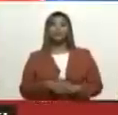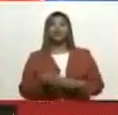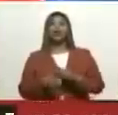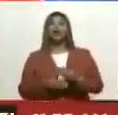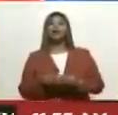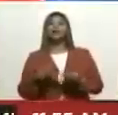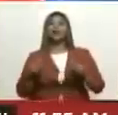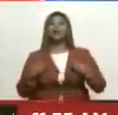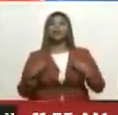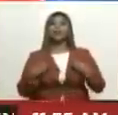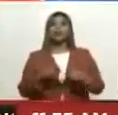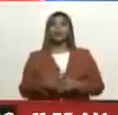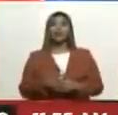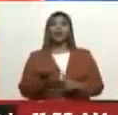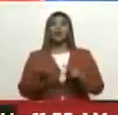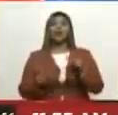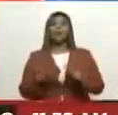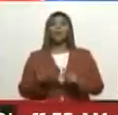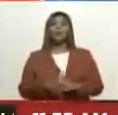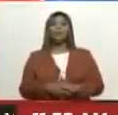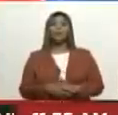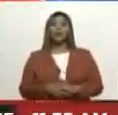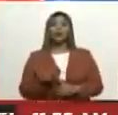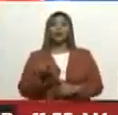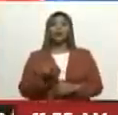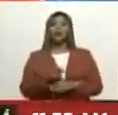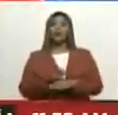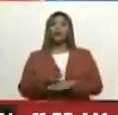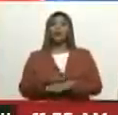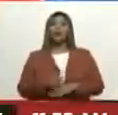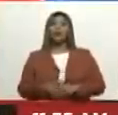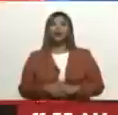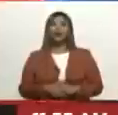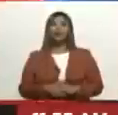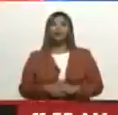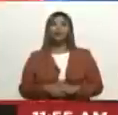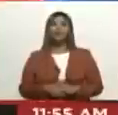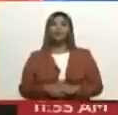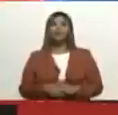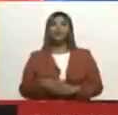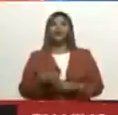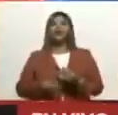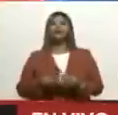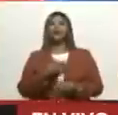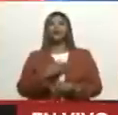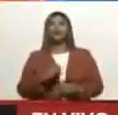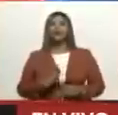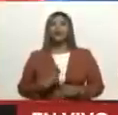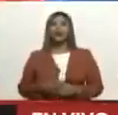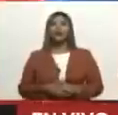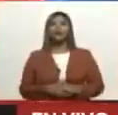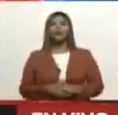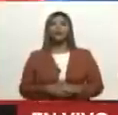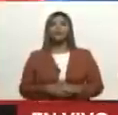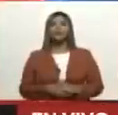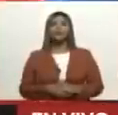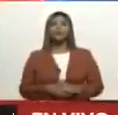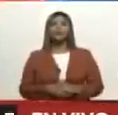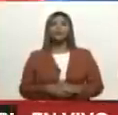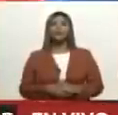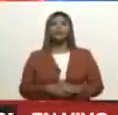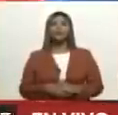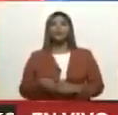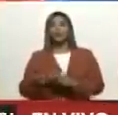contra la vida de las personas que en esos establecimientos, que no han querido sus dueños prestarse a la